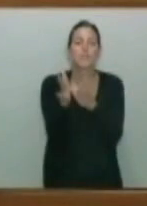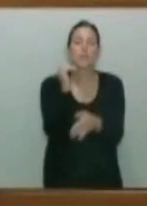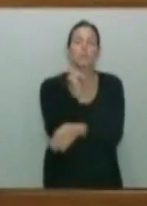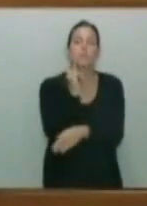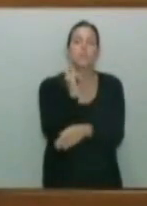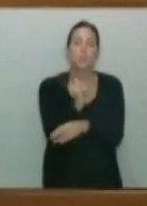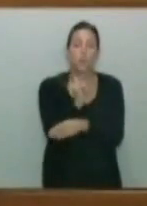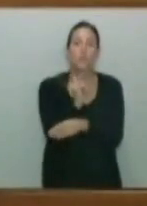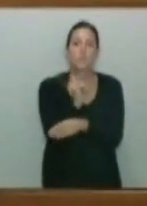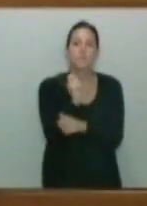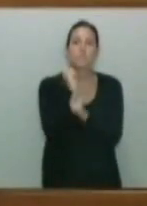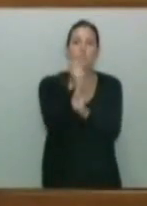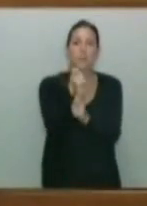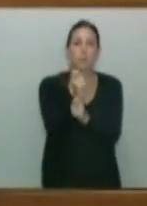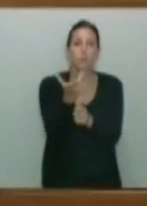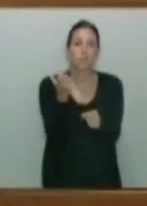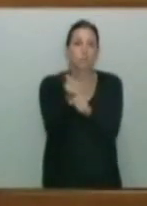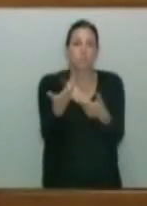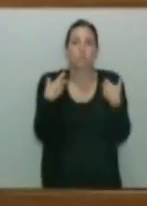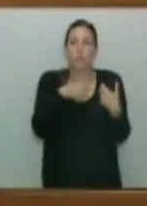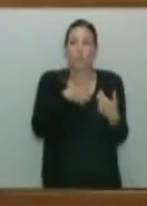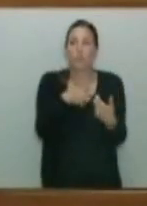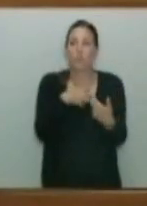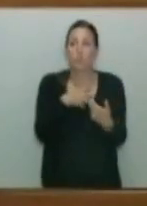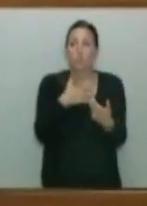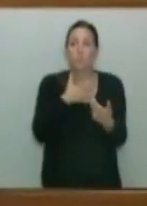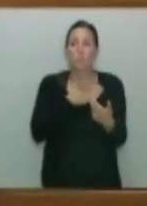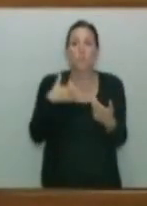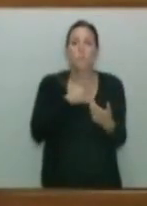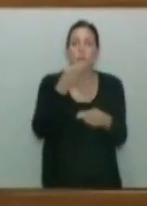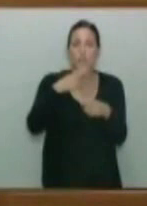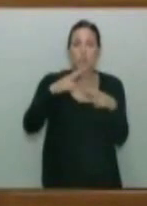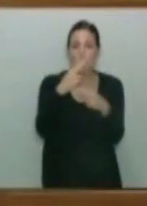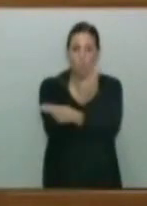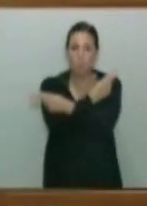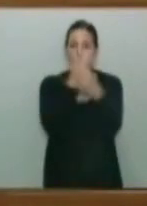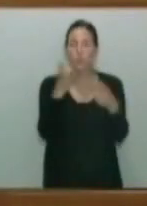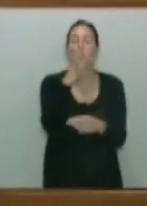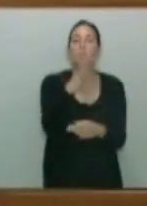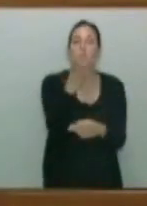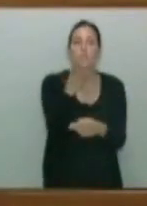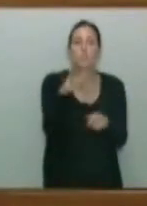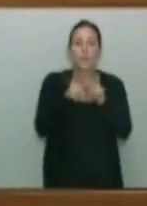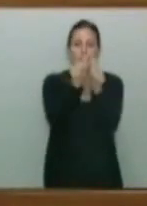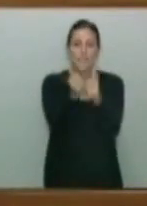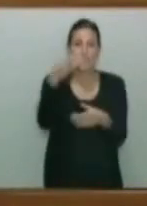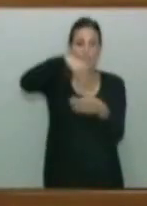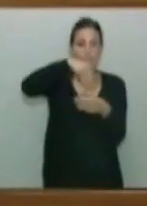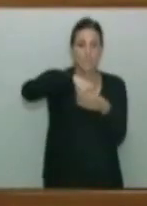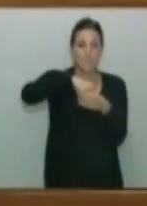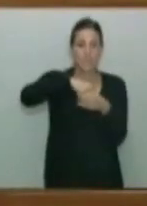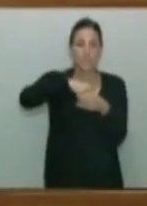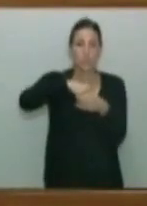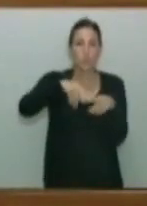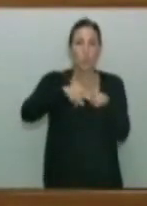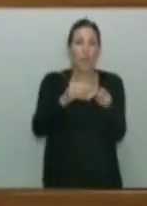que ejecutamos funciones públicas muy importantes y que, por lo tanto, nuestra configuración interna no es un asunto puramente privado, de